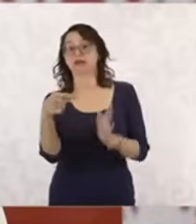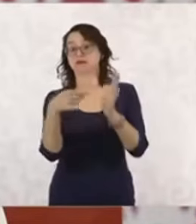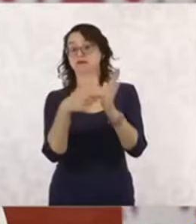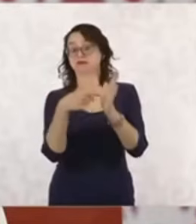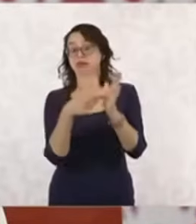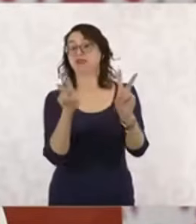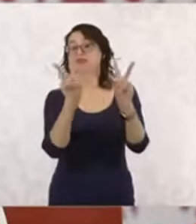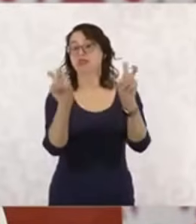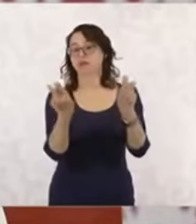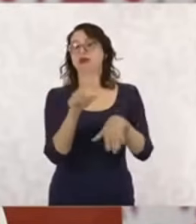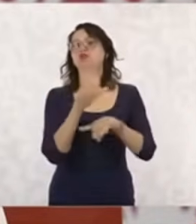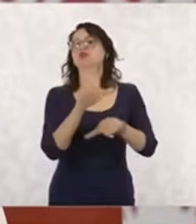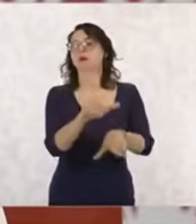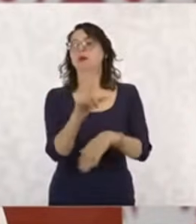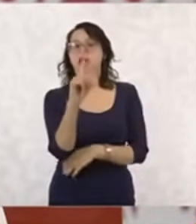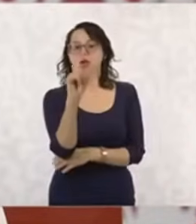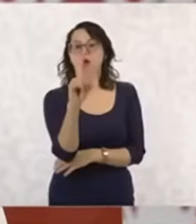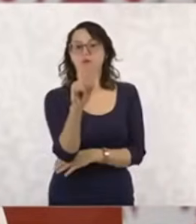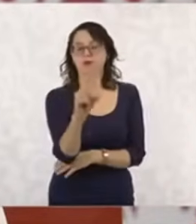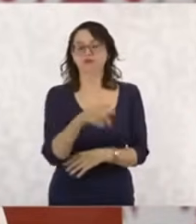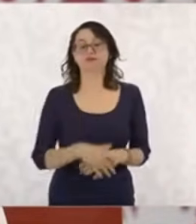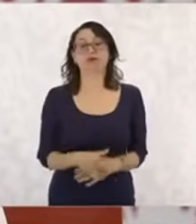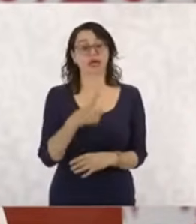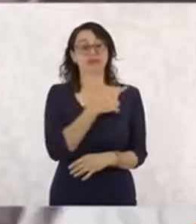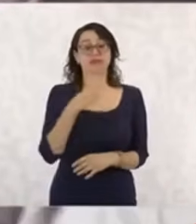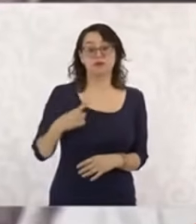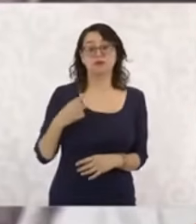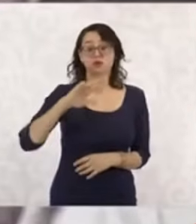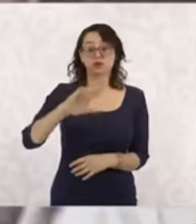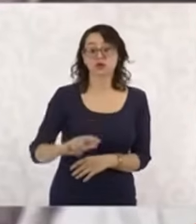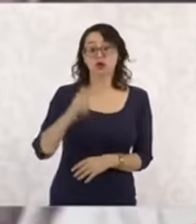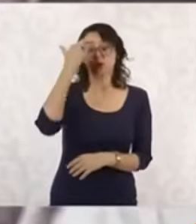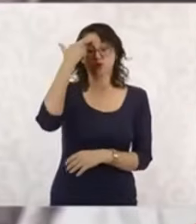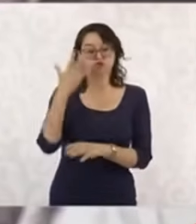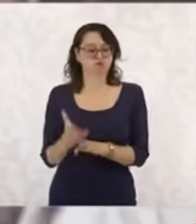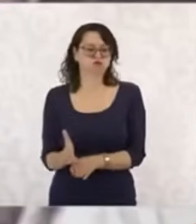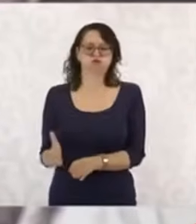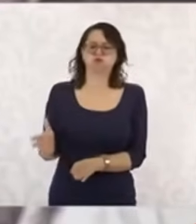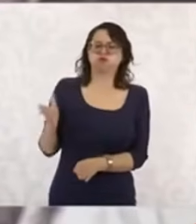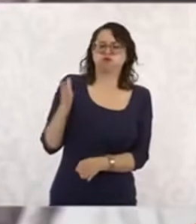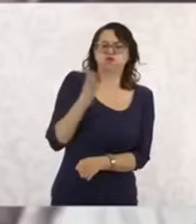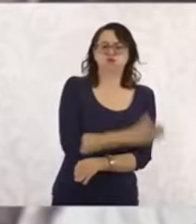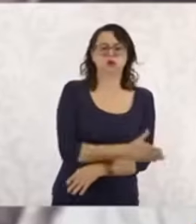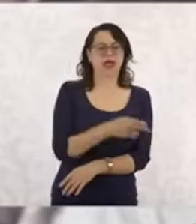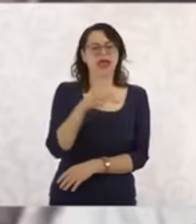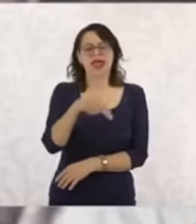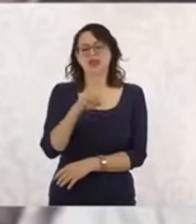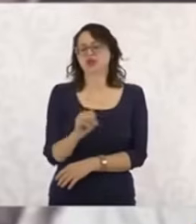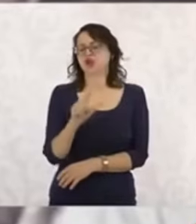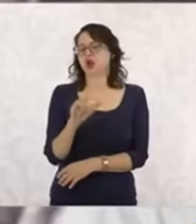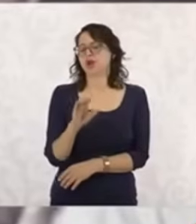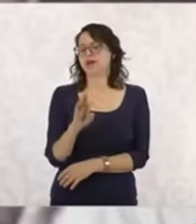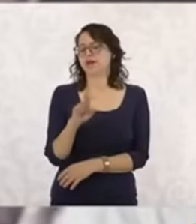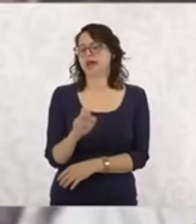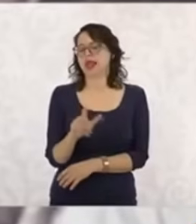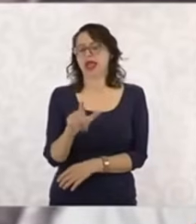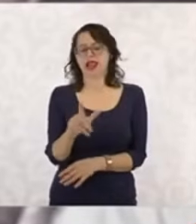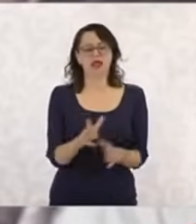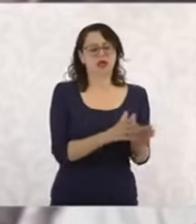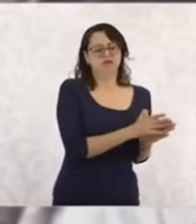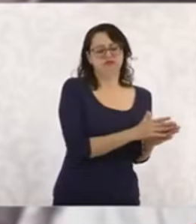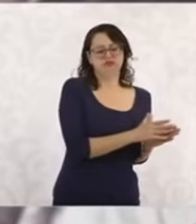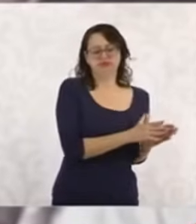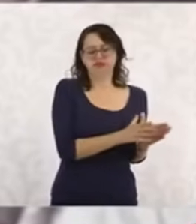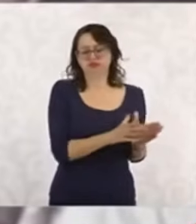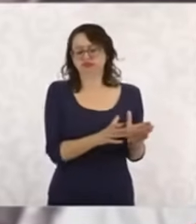periodo neoliberal se impulsó en nuestro país un programa para llevar a cabo, se impulsó un